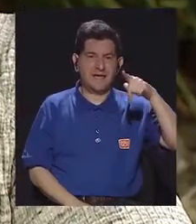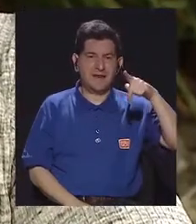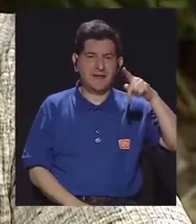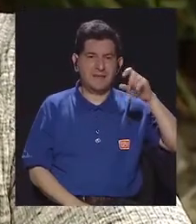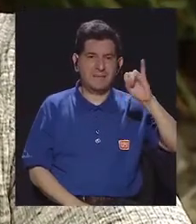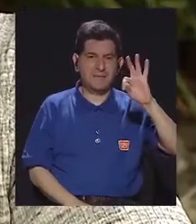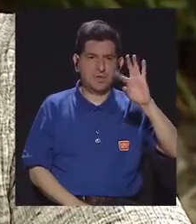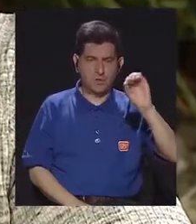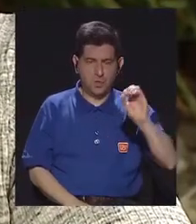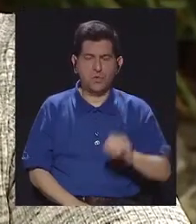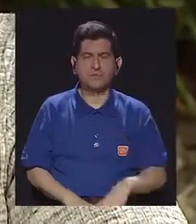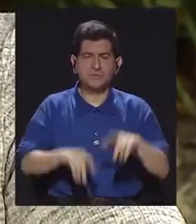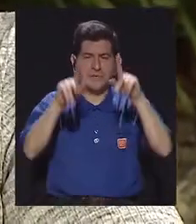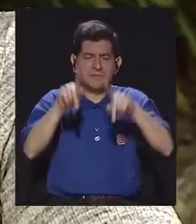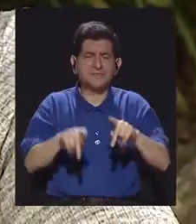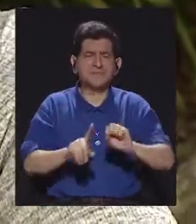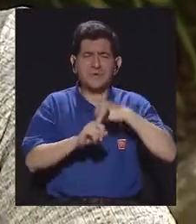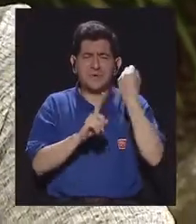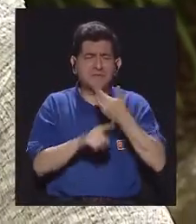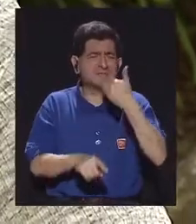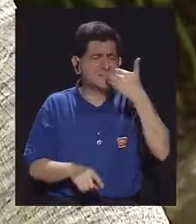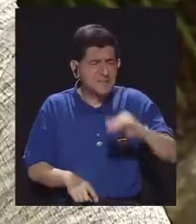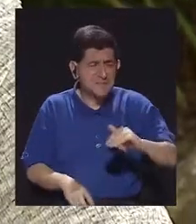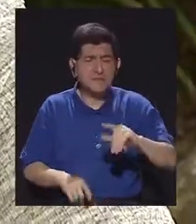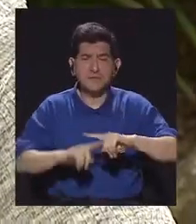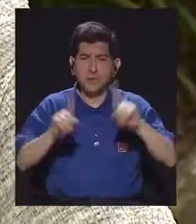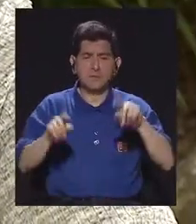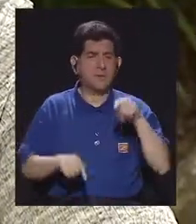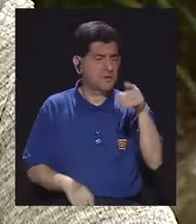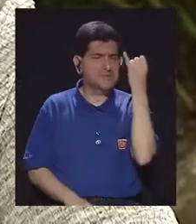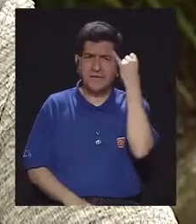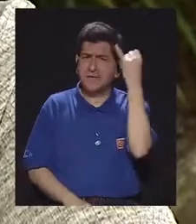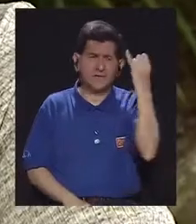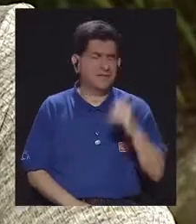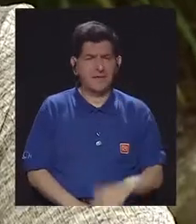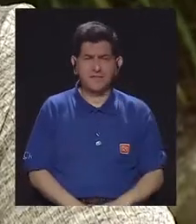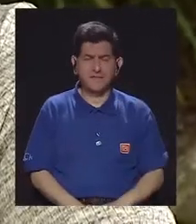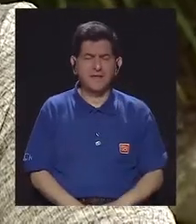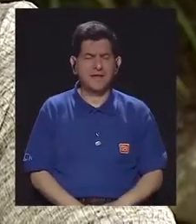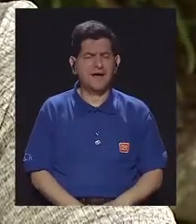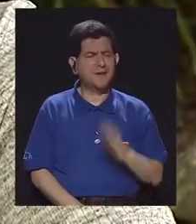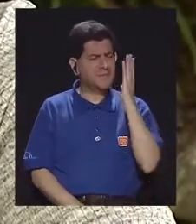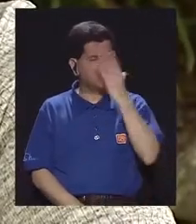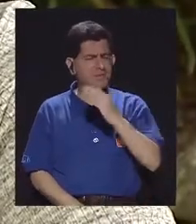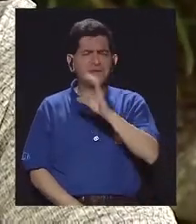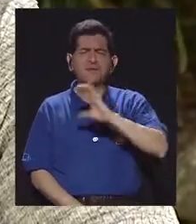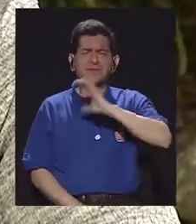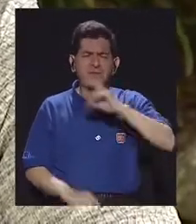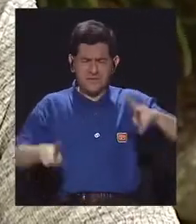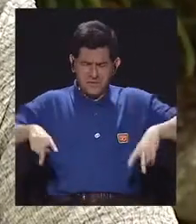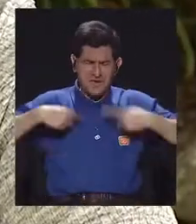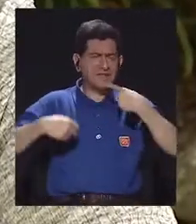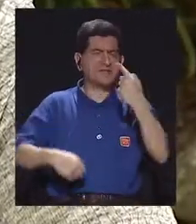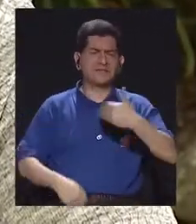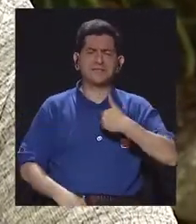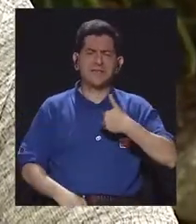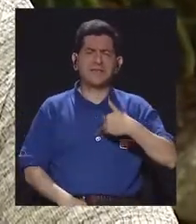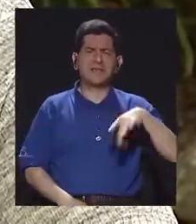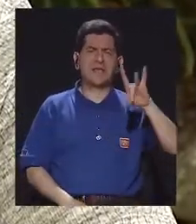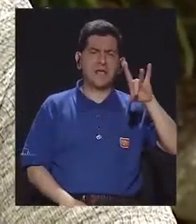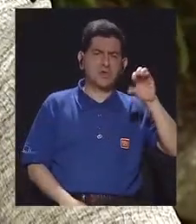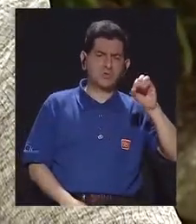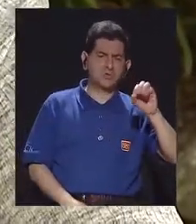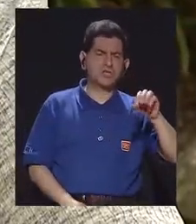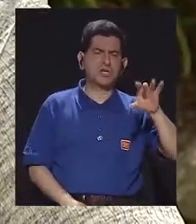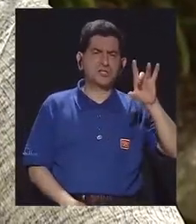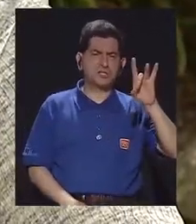palabra muy dura, pero la idea es no llegar a eso. Qué lindo es tener una calidad de vida y decir uno que tiene